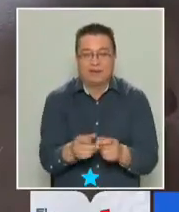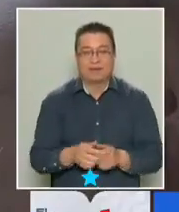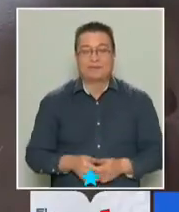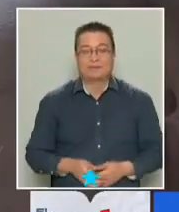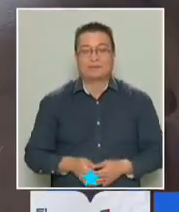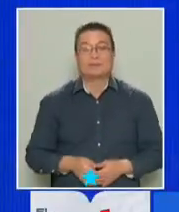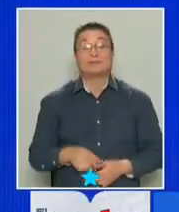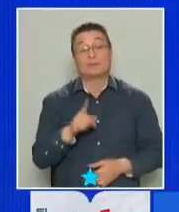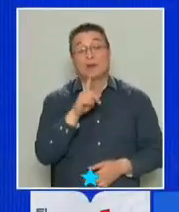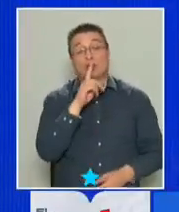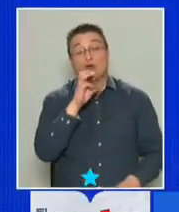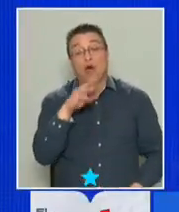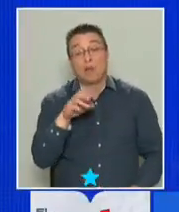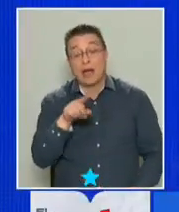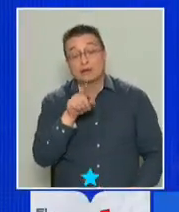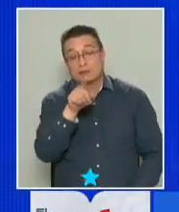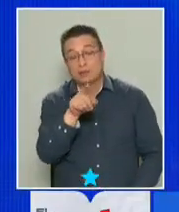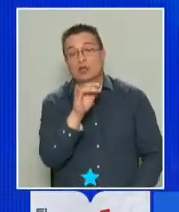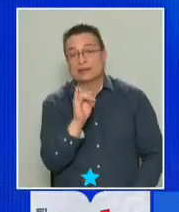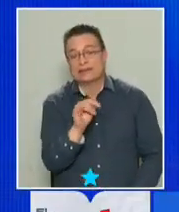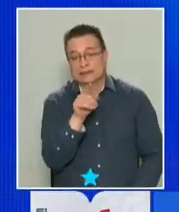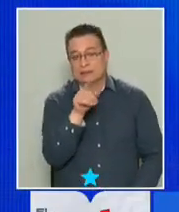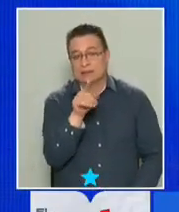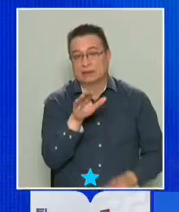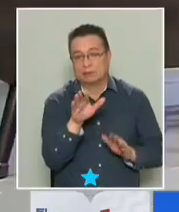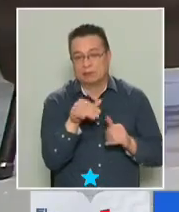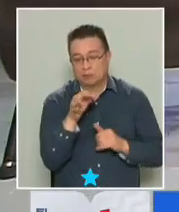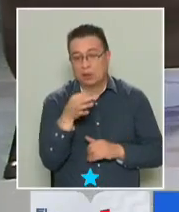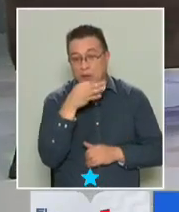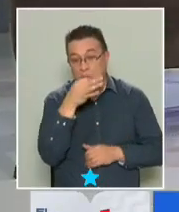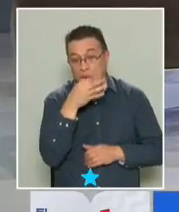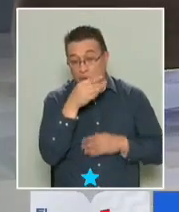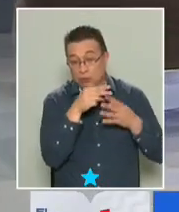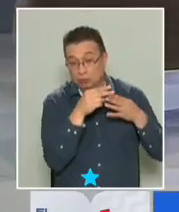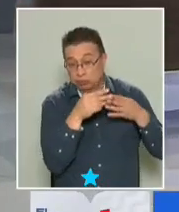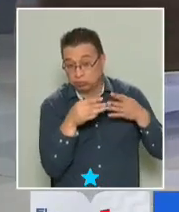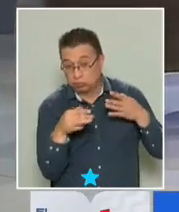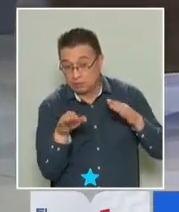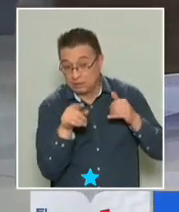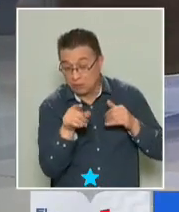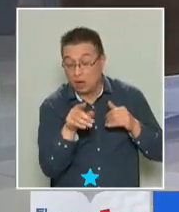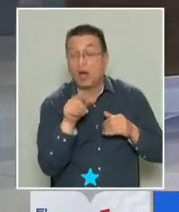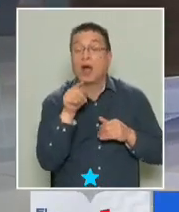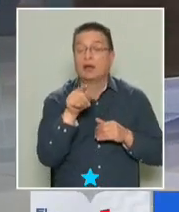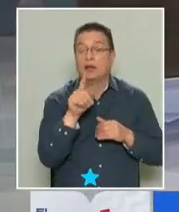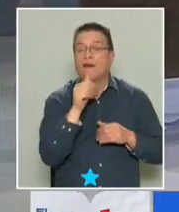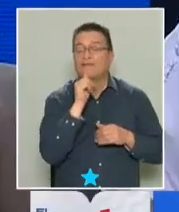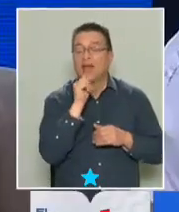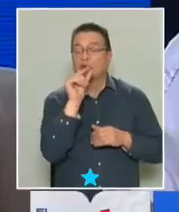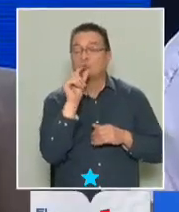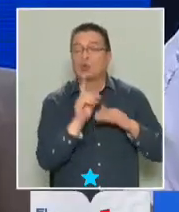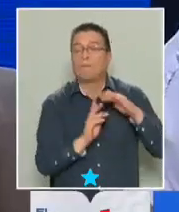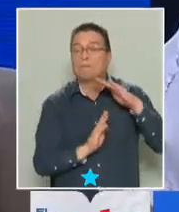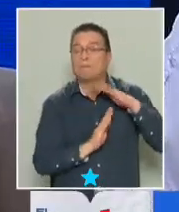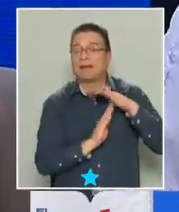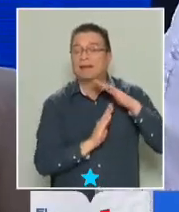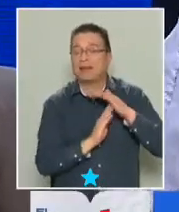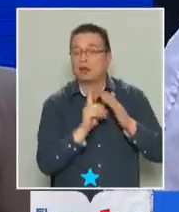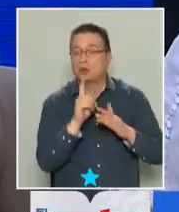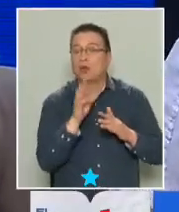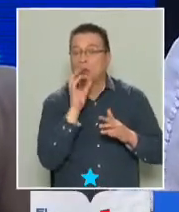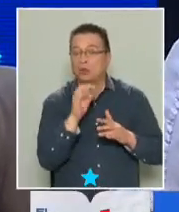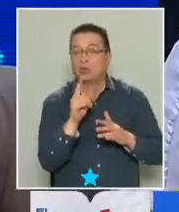tomás si siguiendo lo que vienen comentando me parece que está pendiente fijar de las